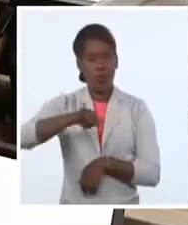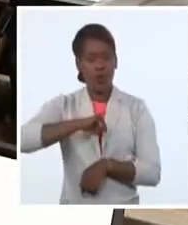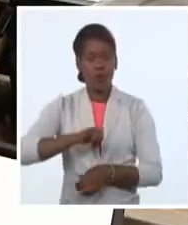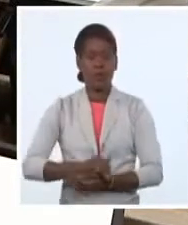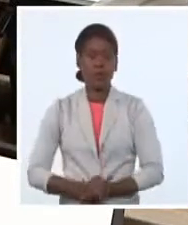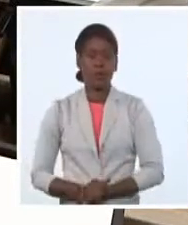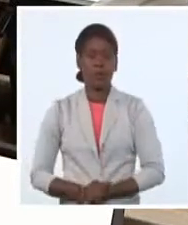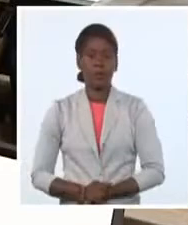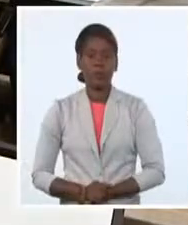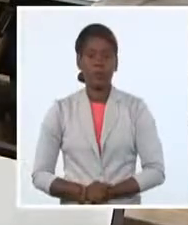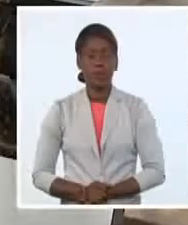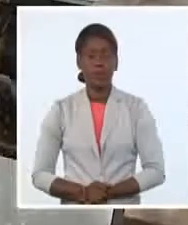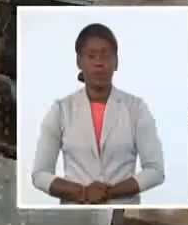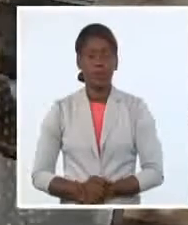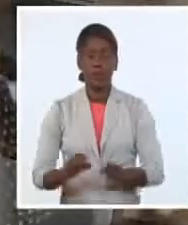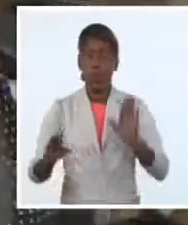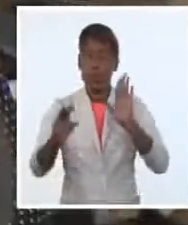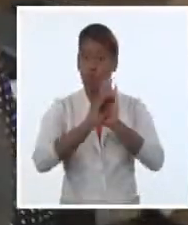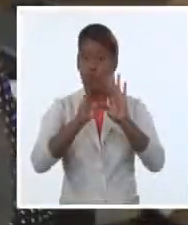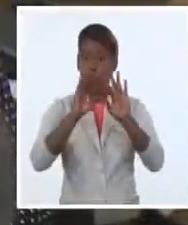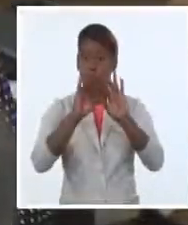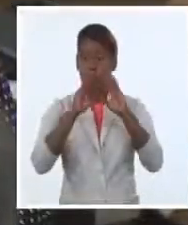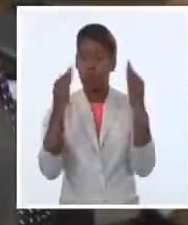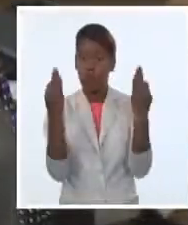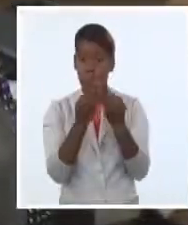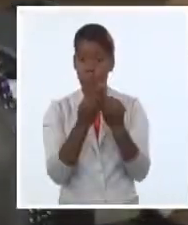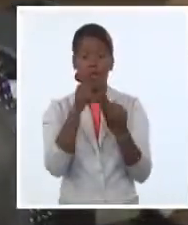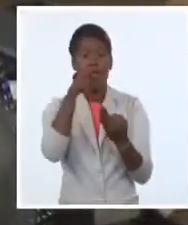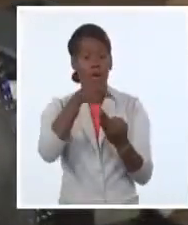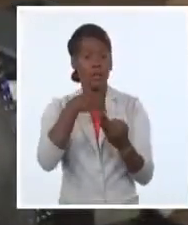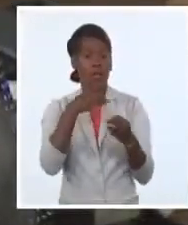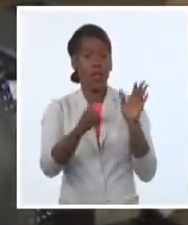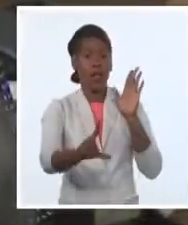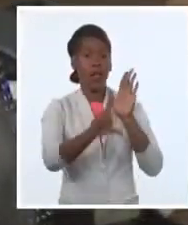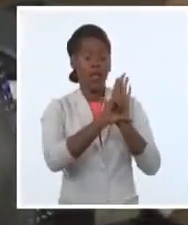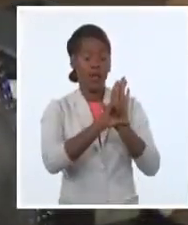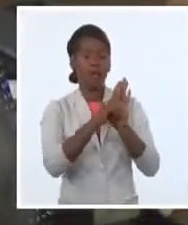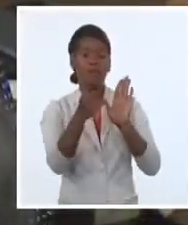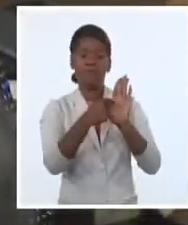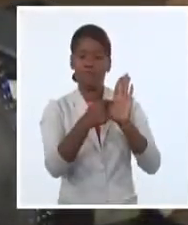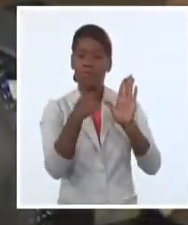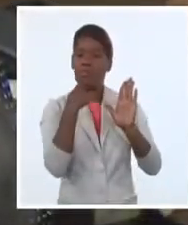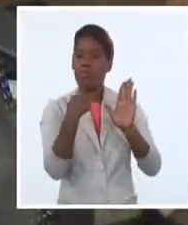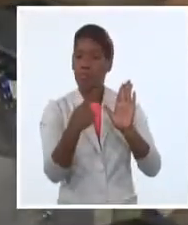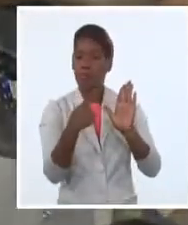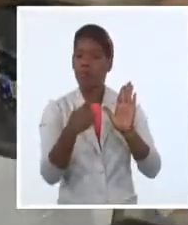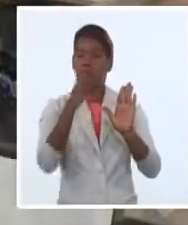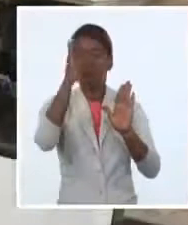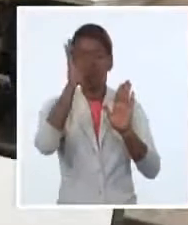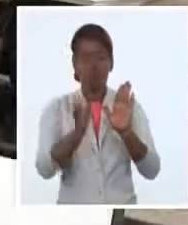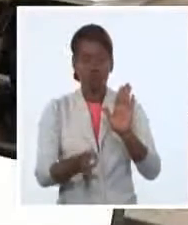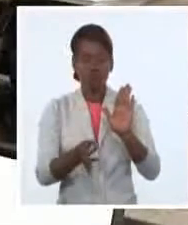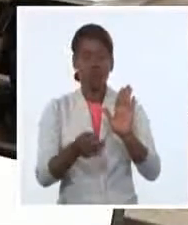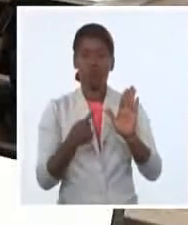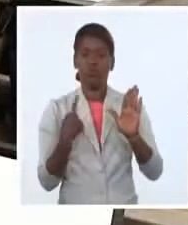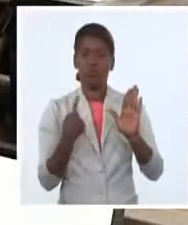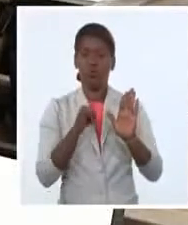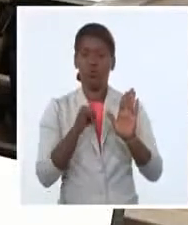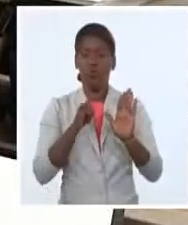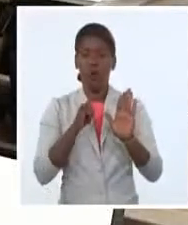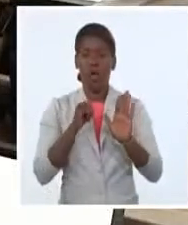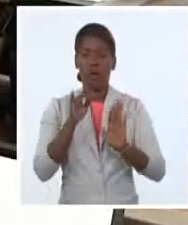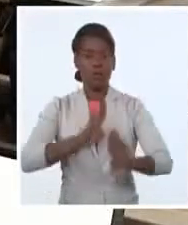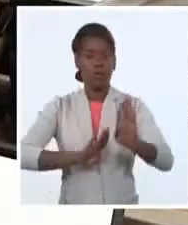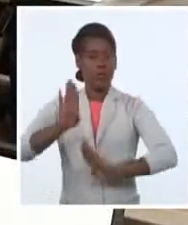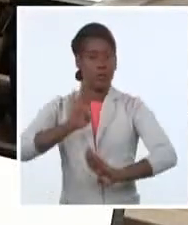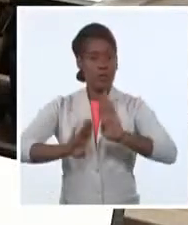el anteproyecto del Código de las Familias, sólido, robusto, que se fundamenta en la dignidad humana como valor supremo, que